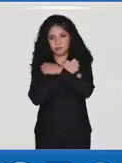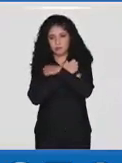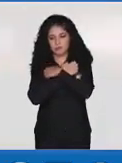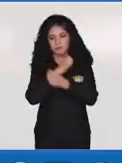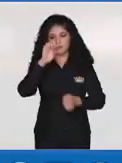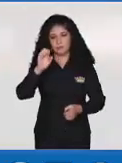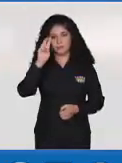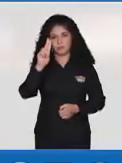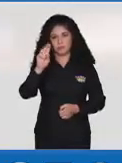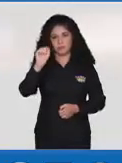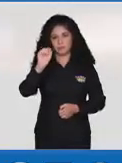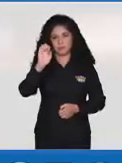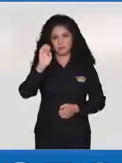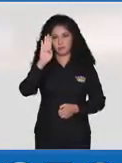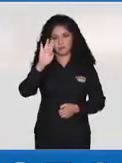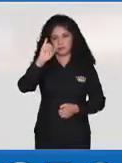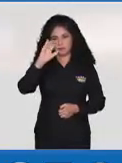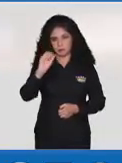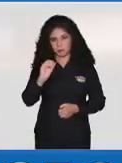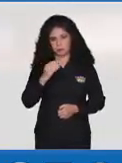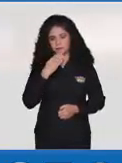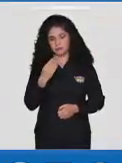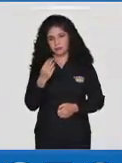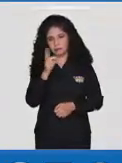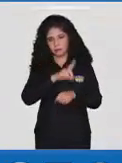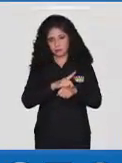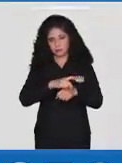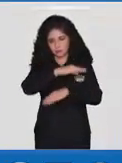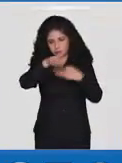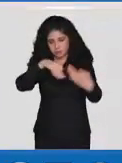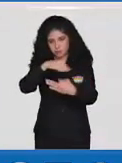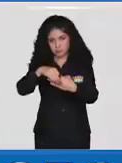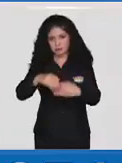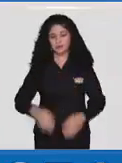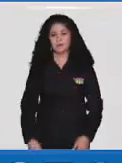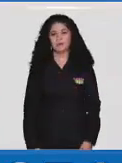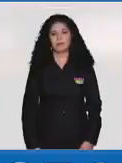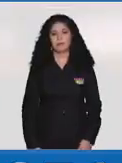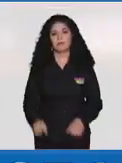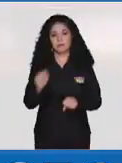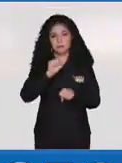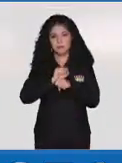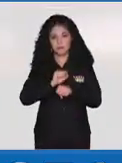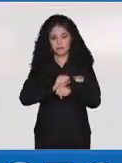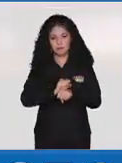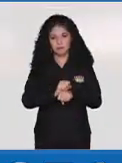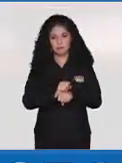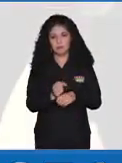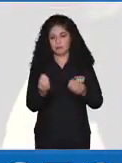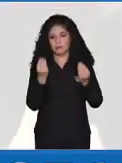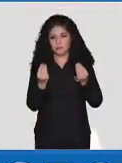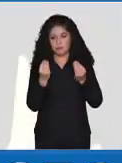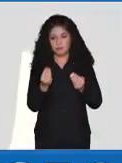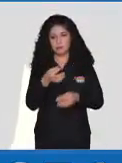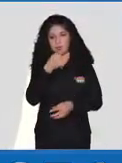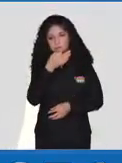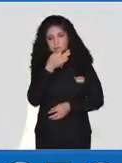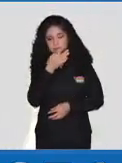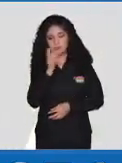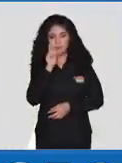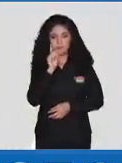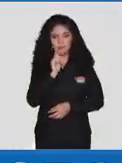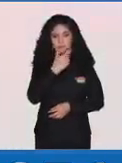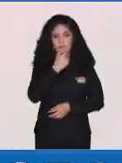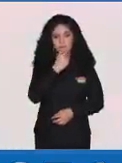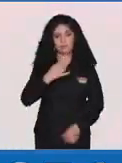Vega desde la Secretaría de Educación de Guanajuato. Muy buen día para ustedes. Esta semana, miles de niñas